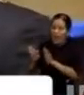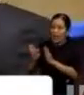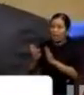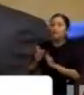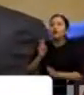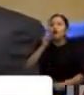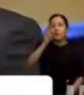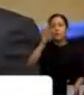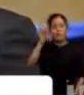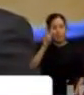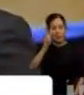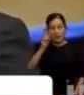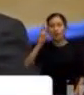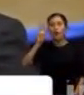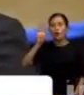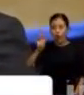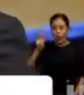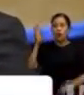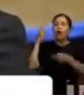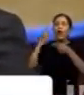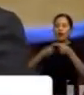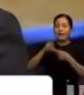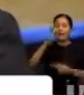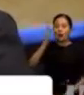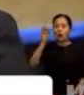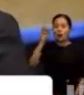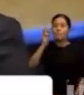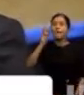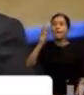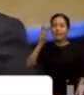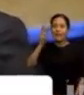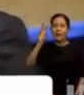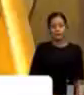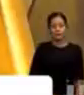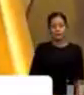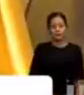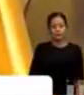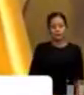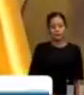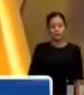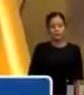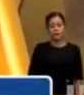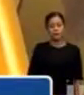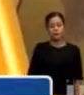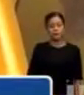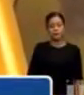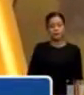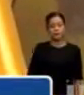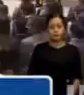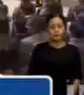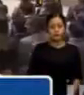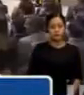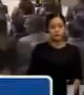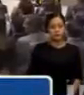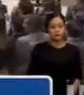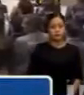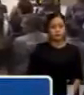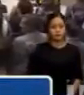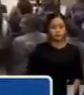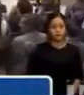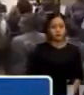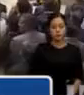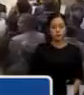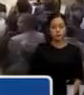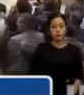marca la hoja de ruta para la transformación del país que estamos construyendo. Asimismo, se refirió a las ausencias en su informe a